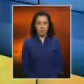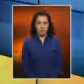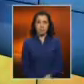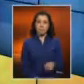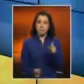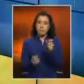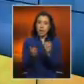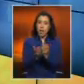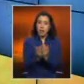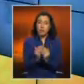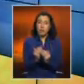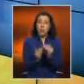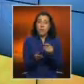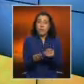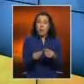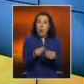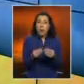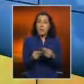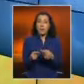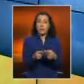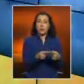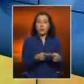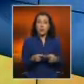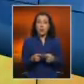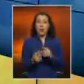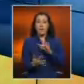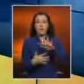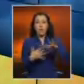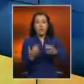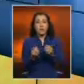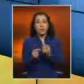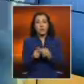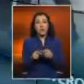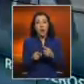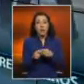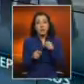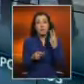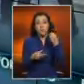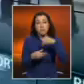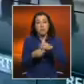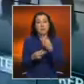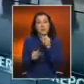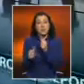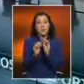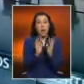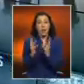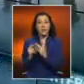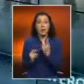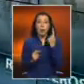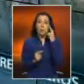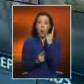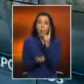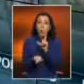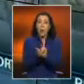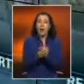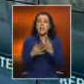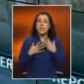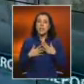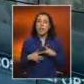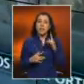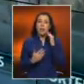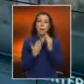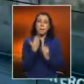A ver, son alumnos de alta vulnerabilidad social. La violencia muchas veces forma parte de su entorno, pero hay un lugar donde se